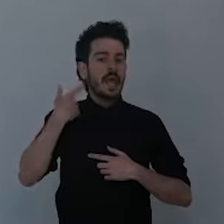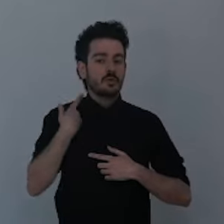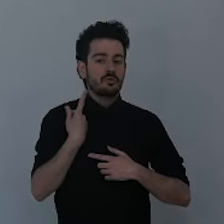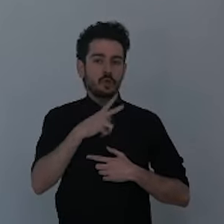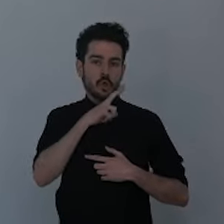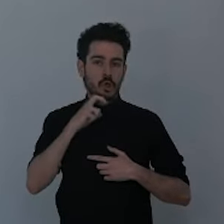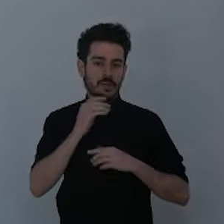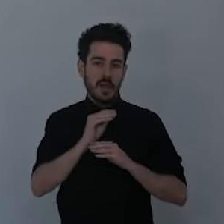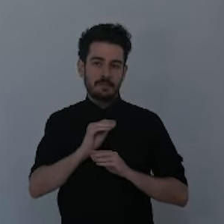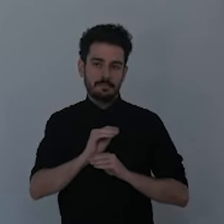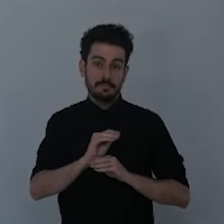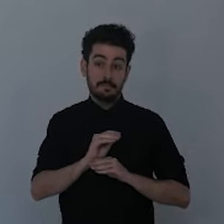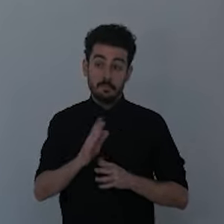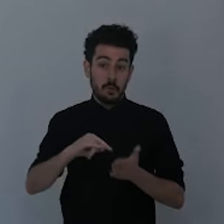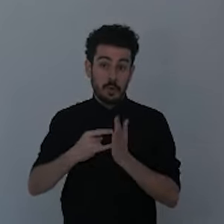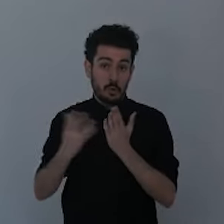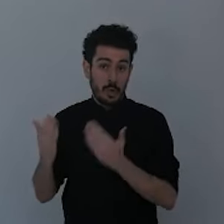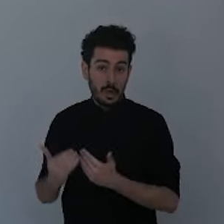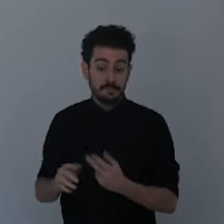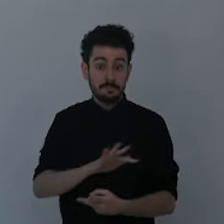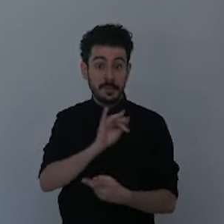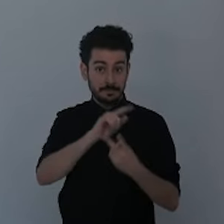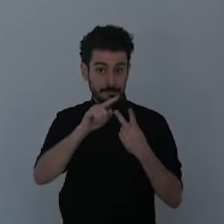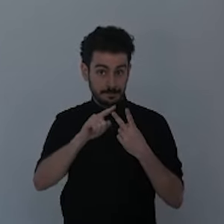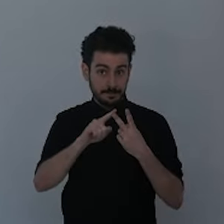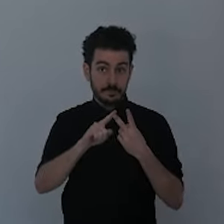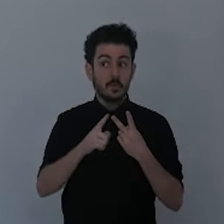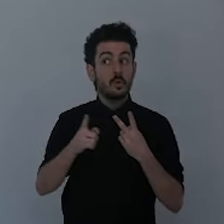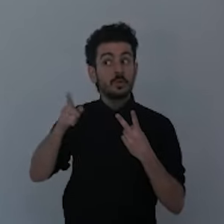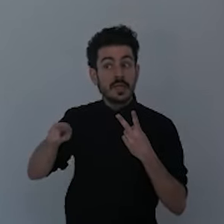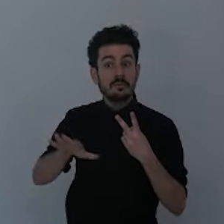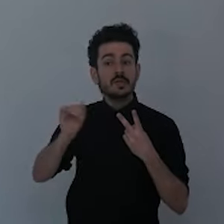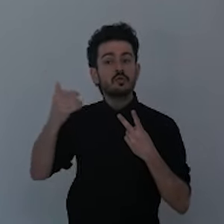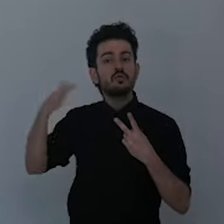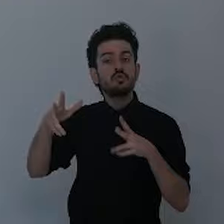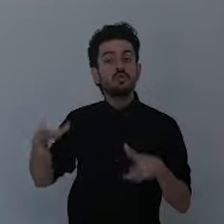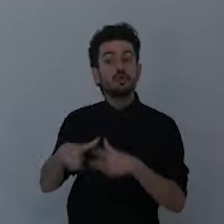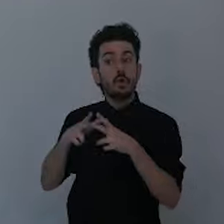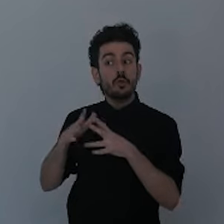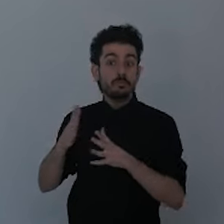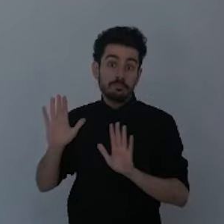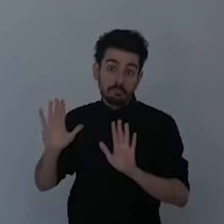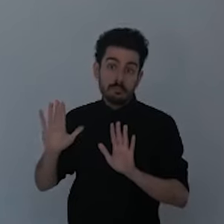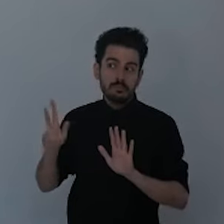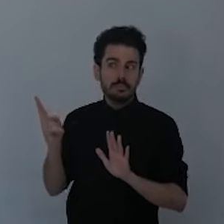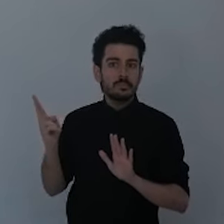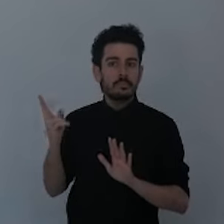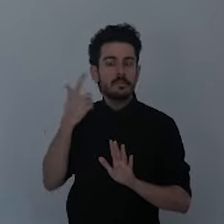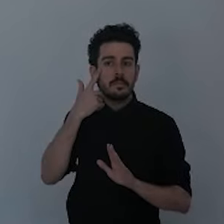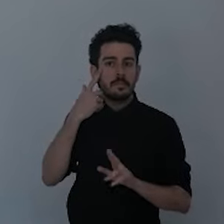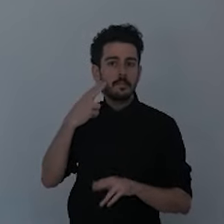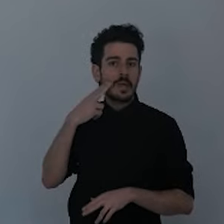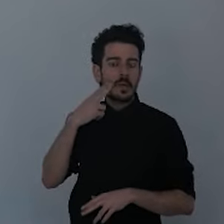tienen proyecto. Y segundo, ustedes y sus potenciales socios dan mucho miedo. Dan miedo a quienes creen